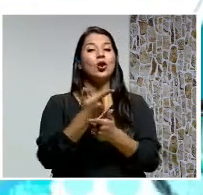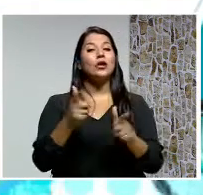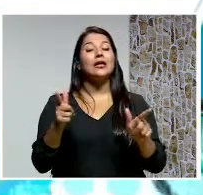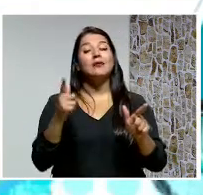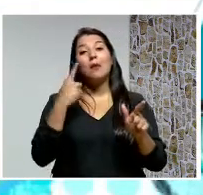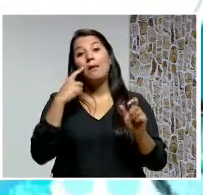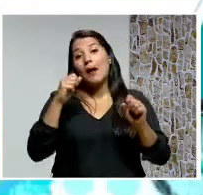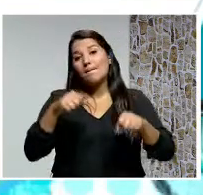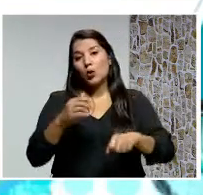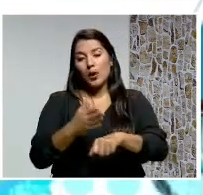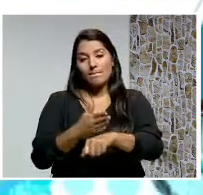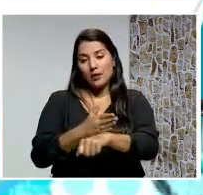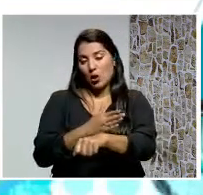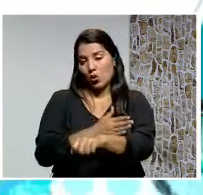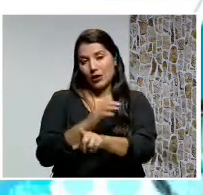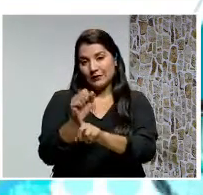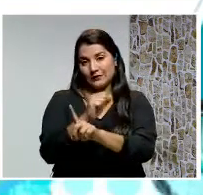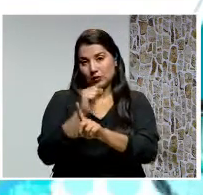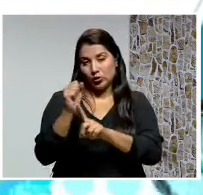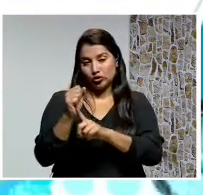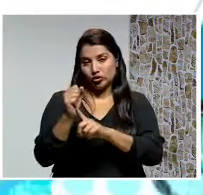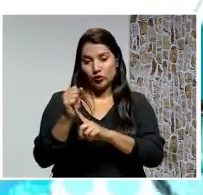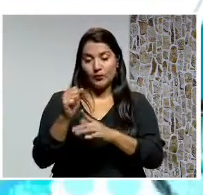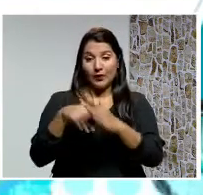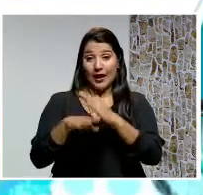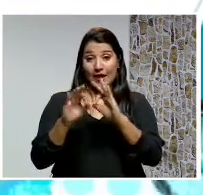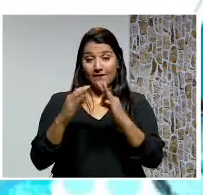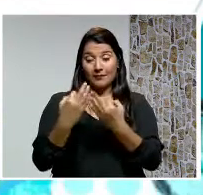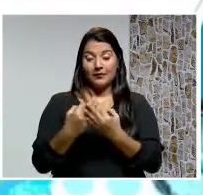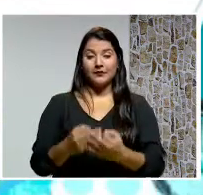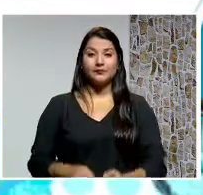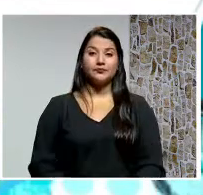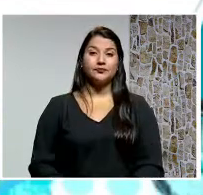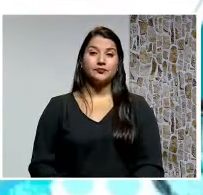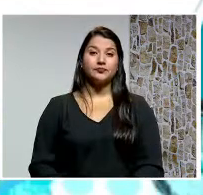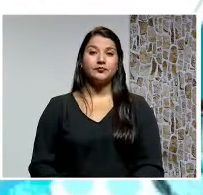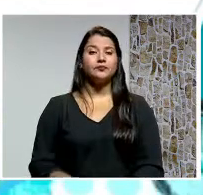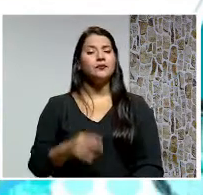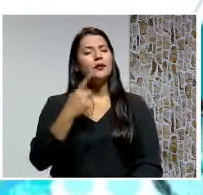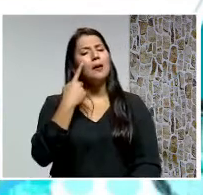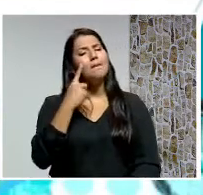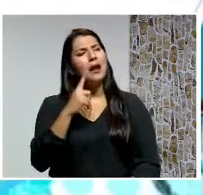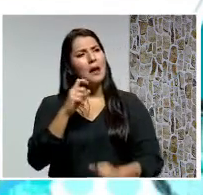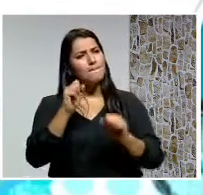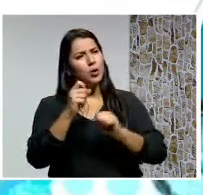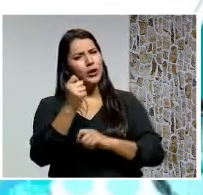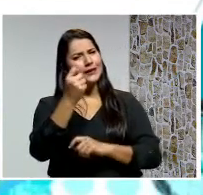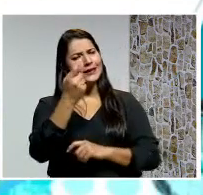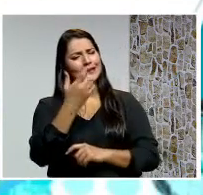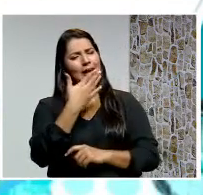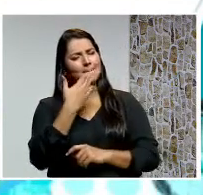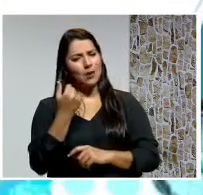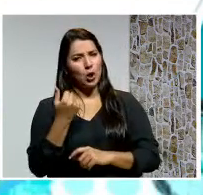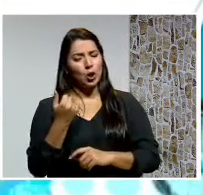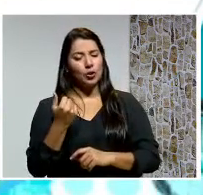puedan mejorar su situación familiar en los próximos días. Para entender un poco mejor el